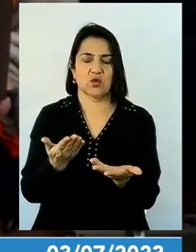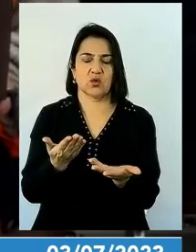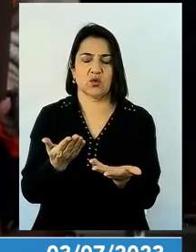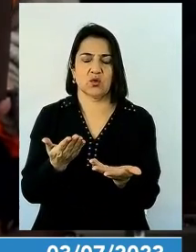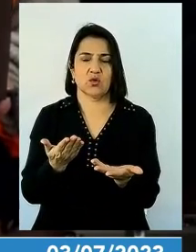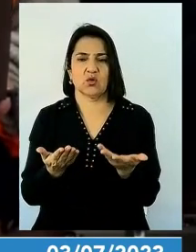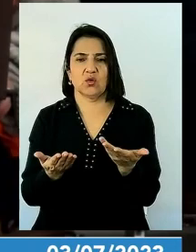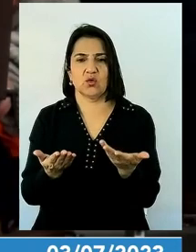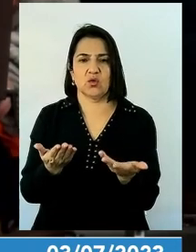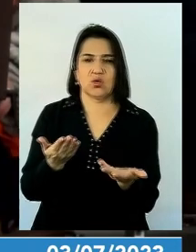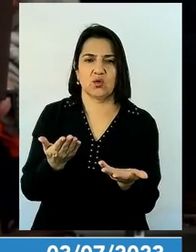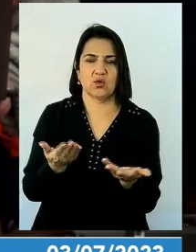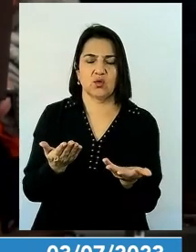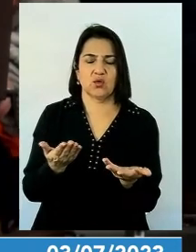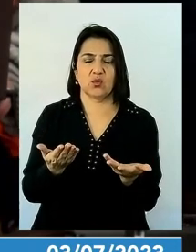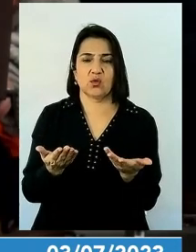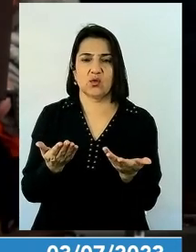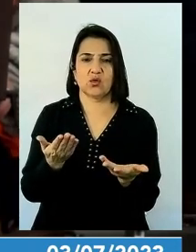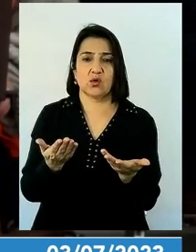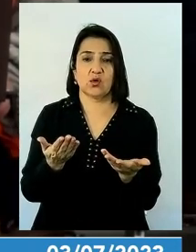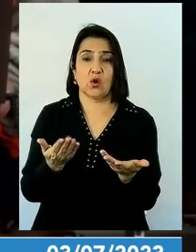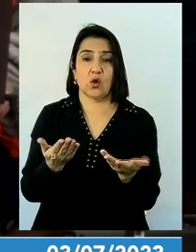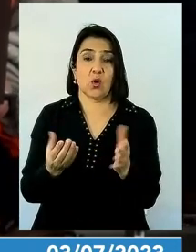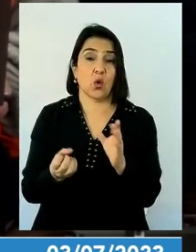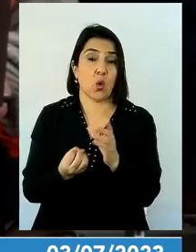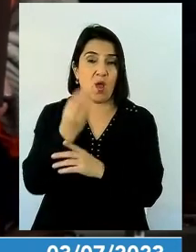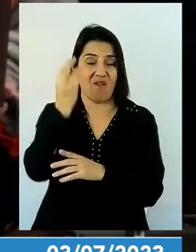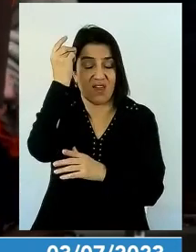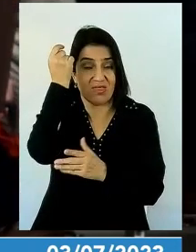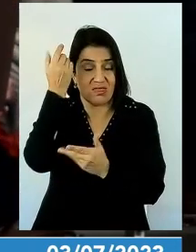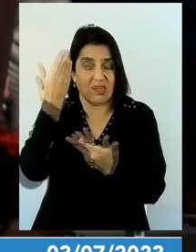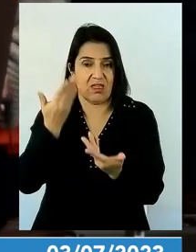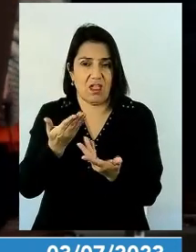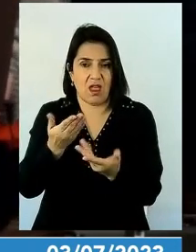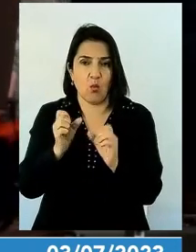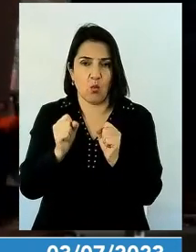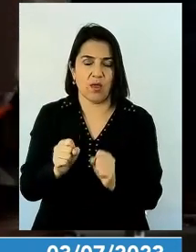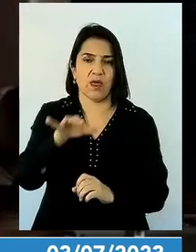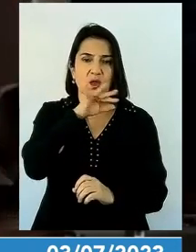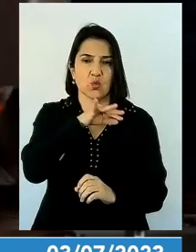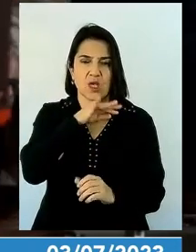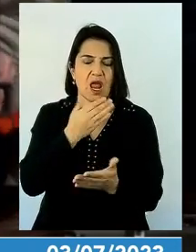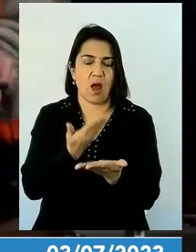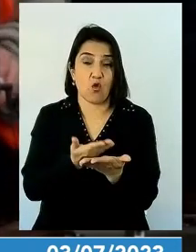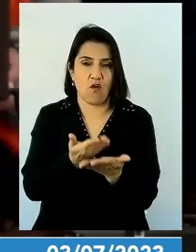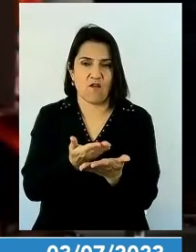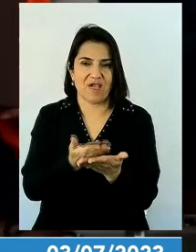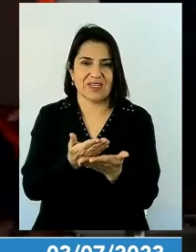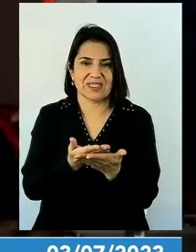o la innovación de poder utilizar, de poder aprovechar o poder sacar